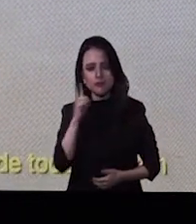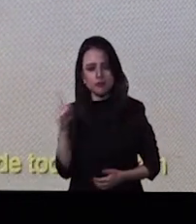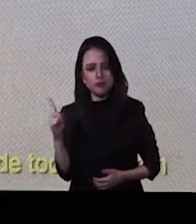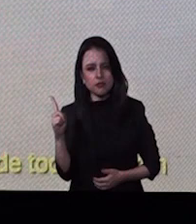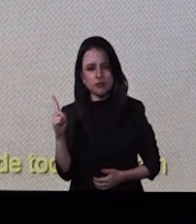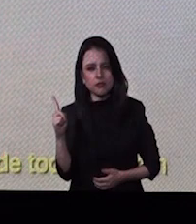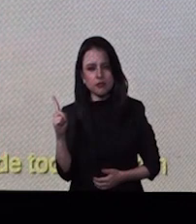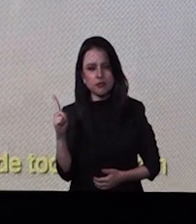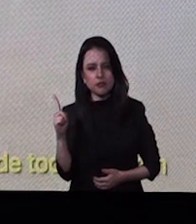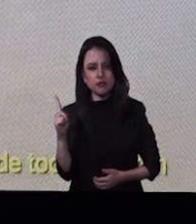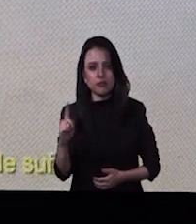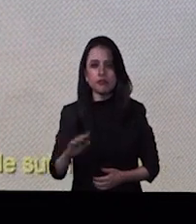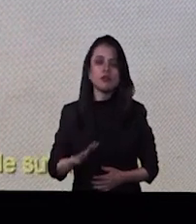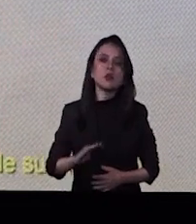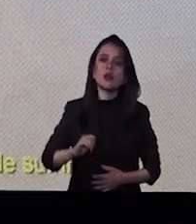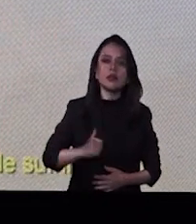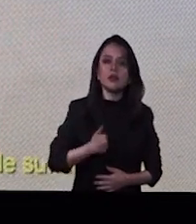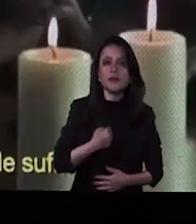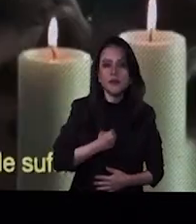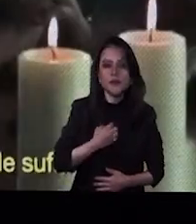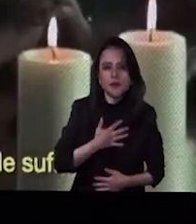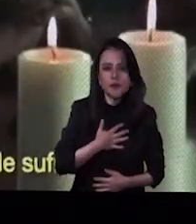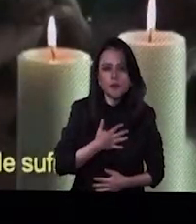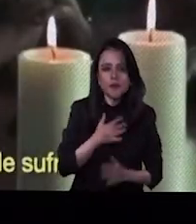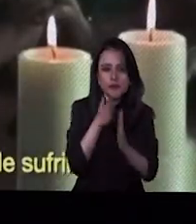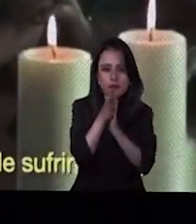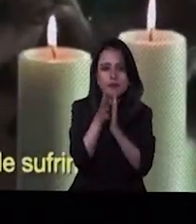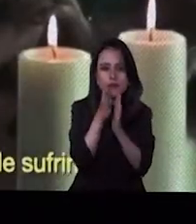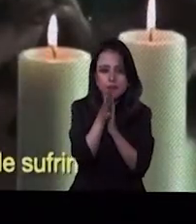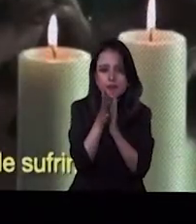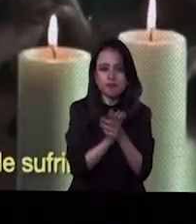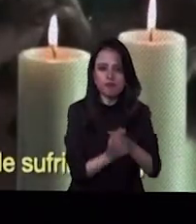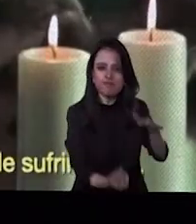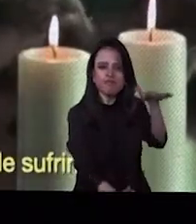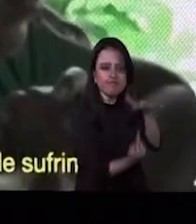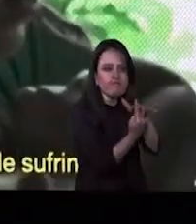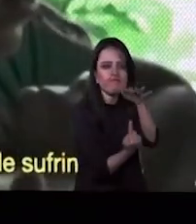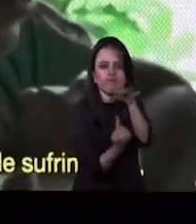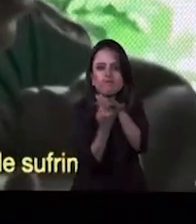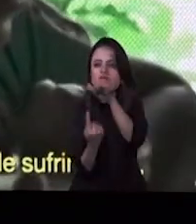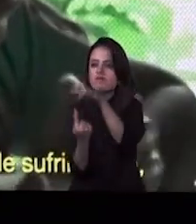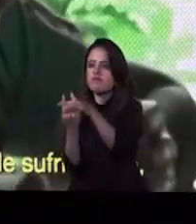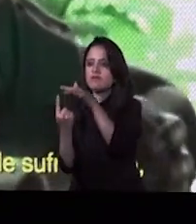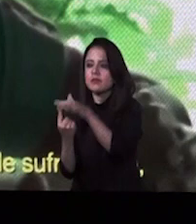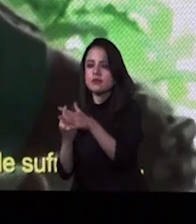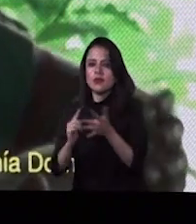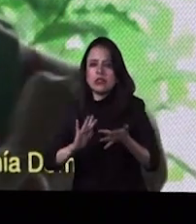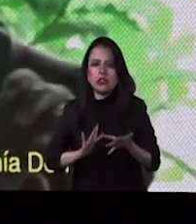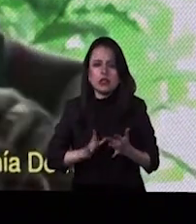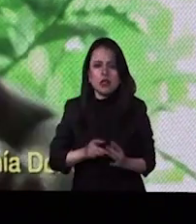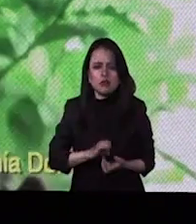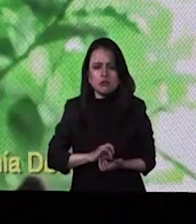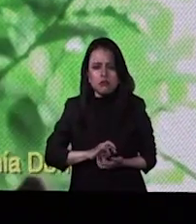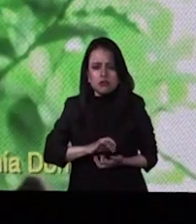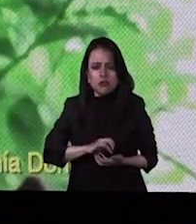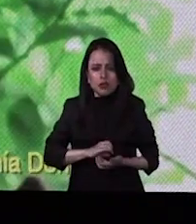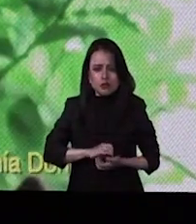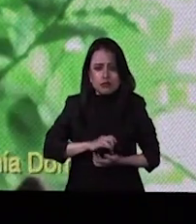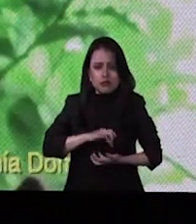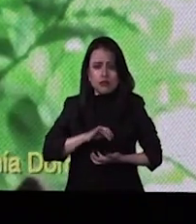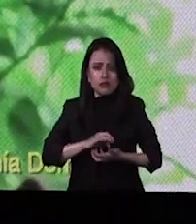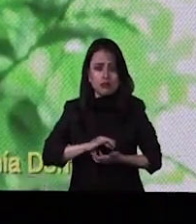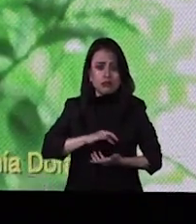pedirles perdón de todo corazón por estos hechos que los han llenado de luto, de dolor, de sufrimiento, por la